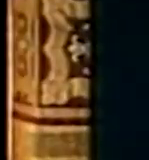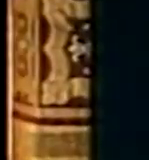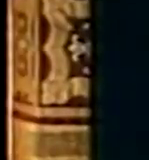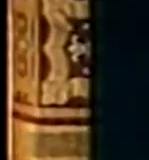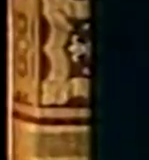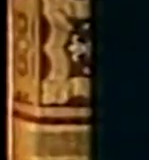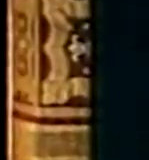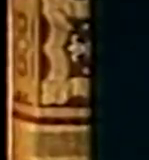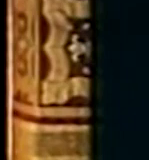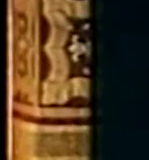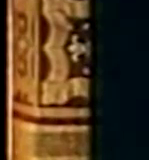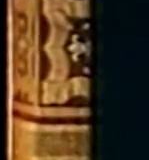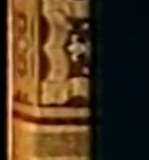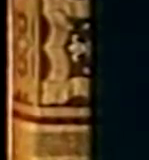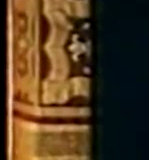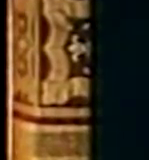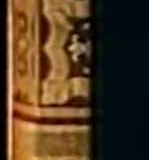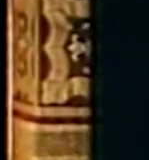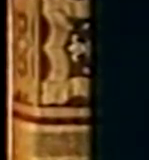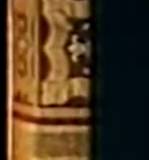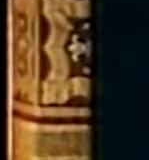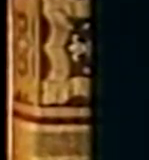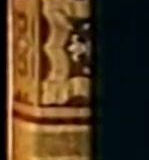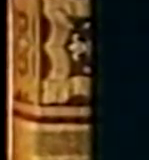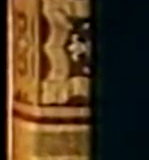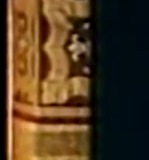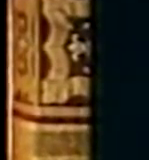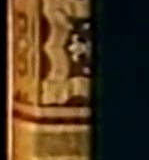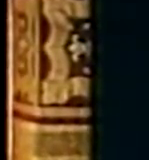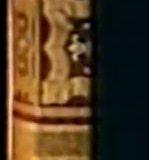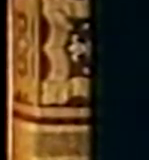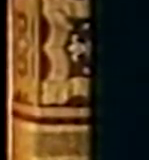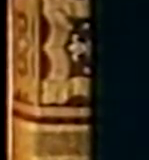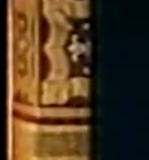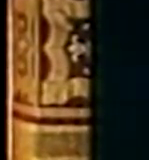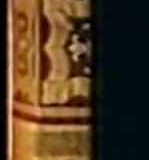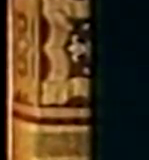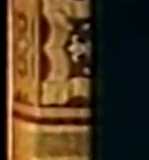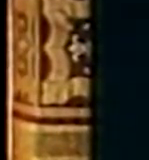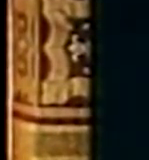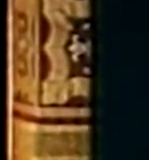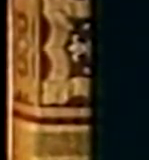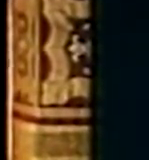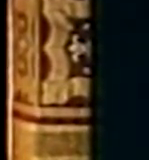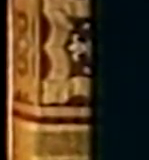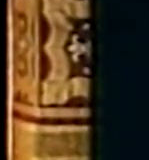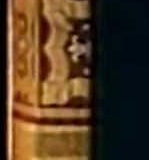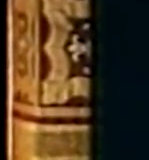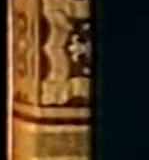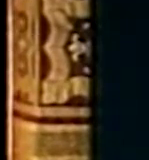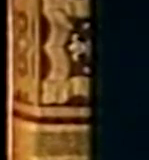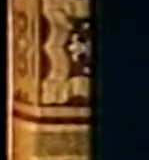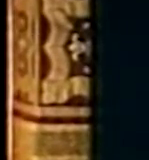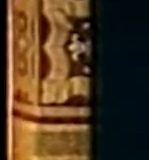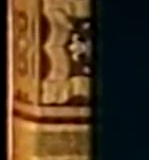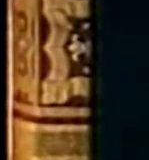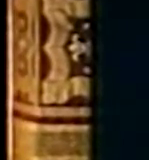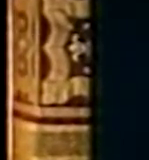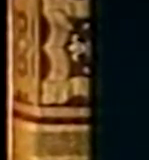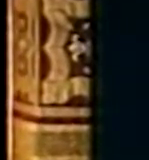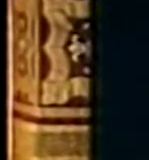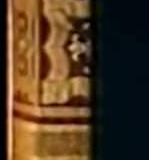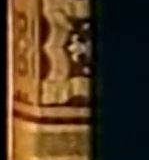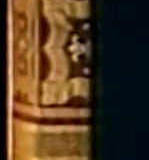El viento se llevó los algodones a las 5 de la tarde. Y el óxido sembró cristal